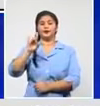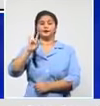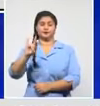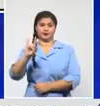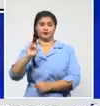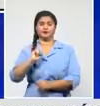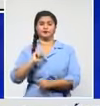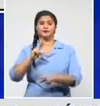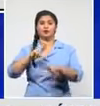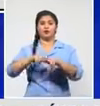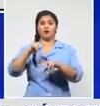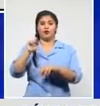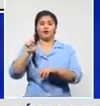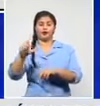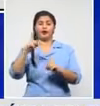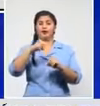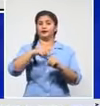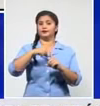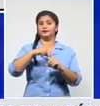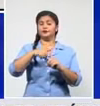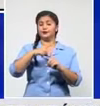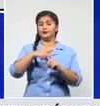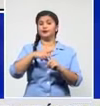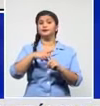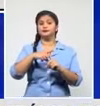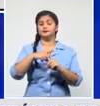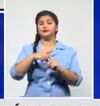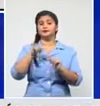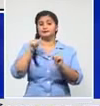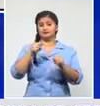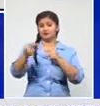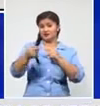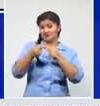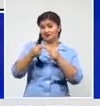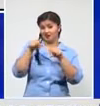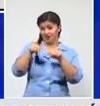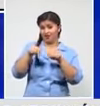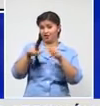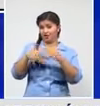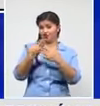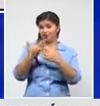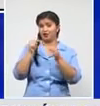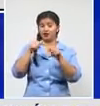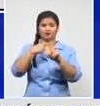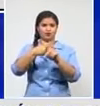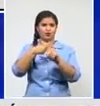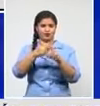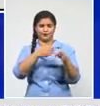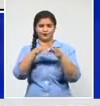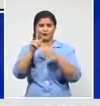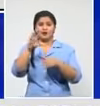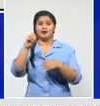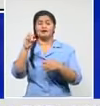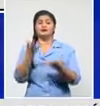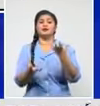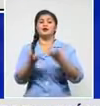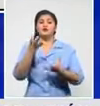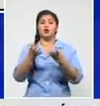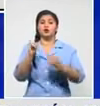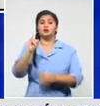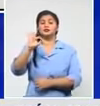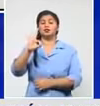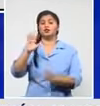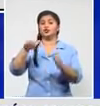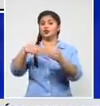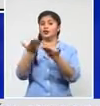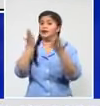Holguín y Las Tunas han tenido casos recientemente, Cienfuegos 68 días, el municipio